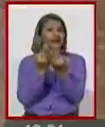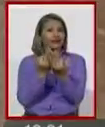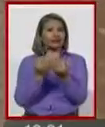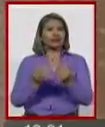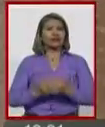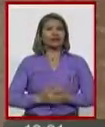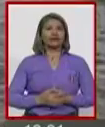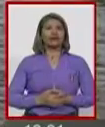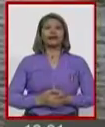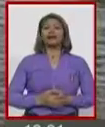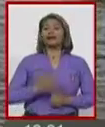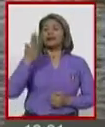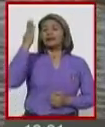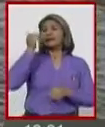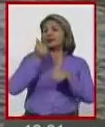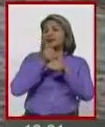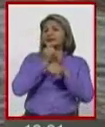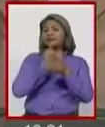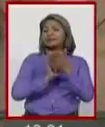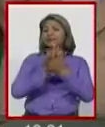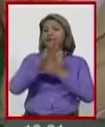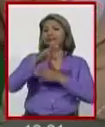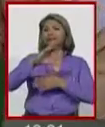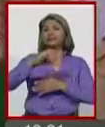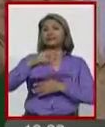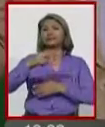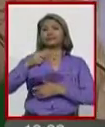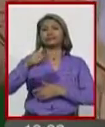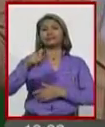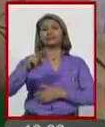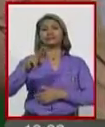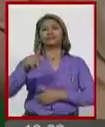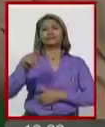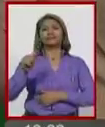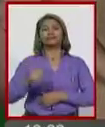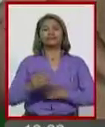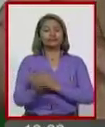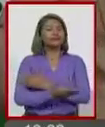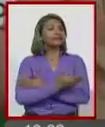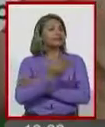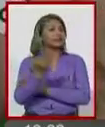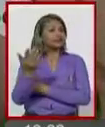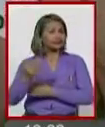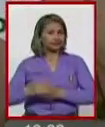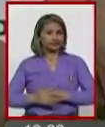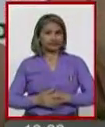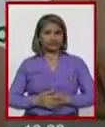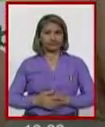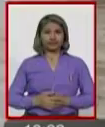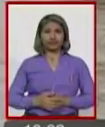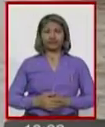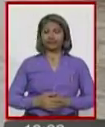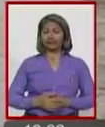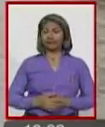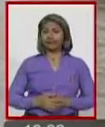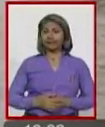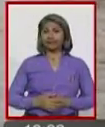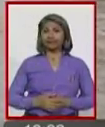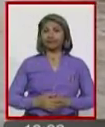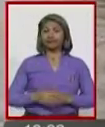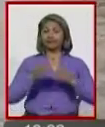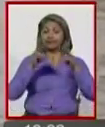vieron perjudicadas por el desborde de la quebrada Chaupa. Desde primeras horas de la mañana, nuestras patrullas